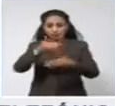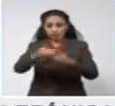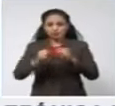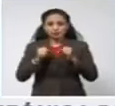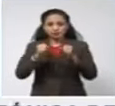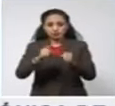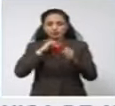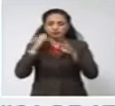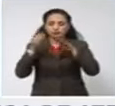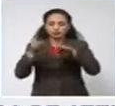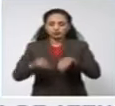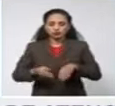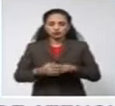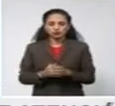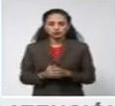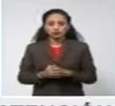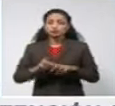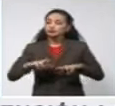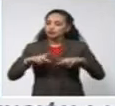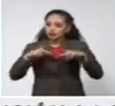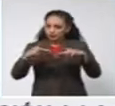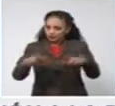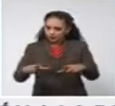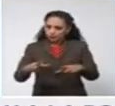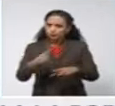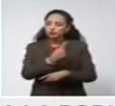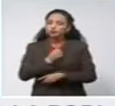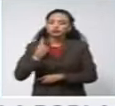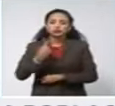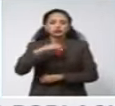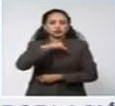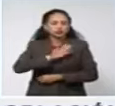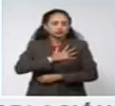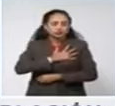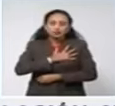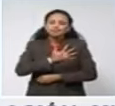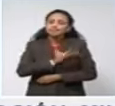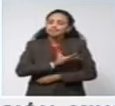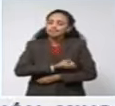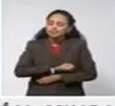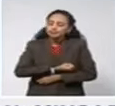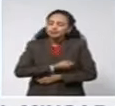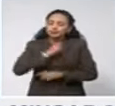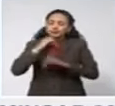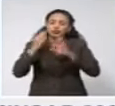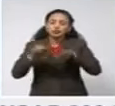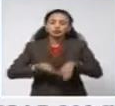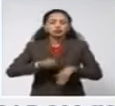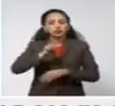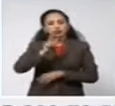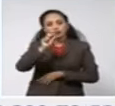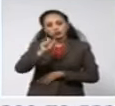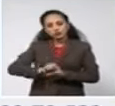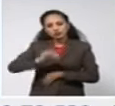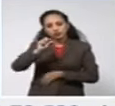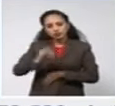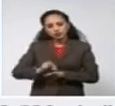Nuevamente, lamentamos mucho estos dos fallecimientos, estas dos personas que relacionadas